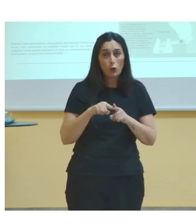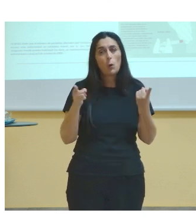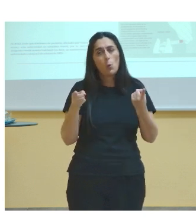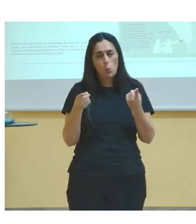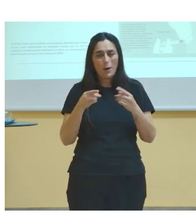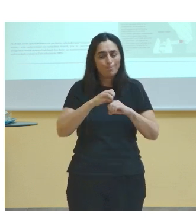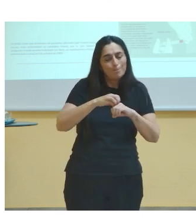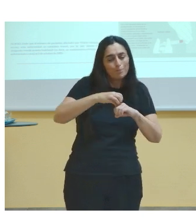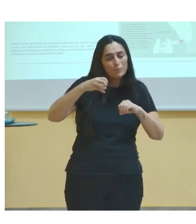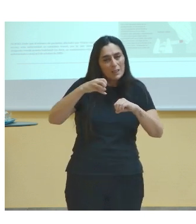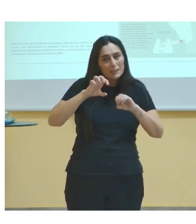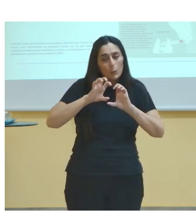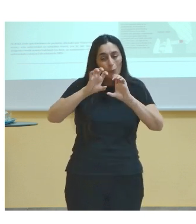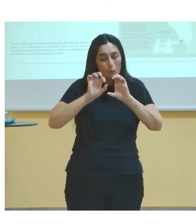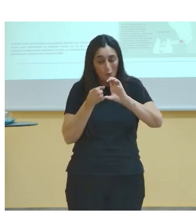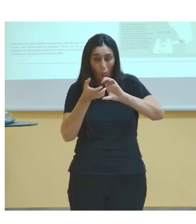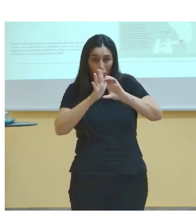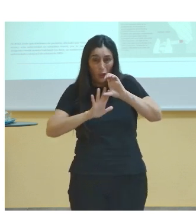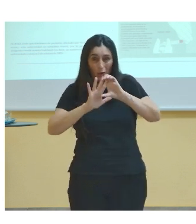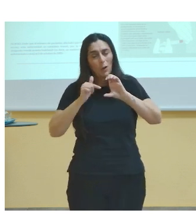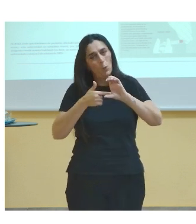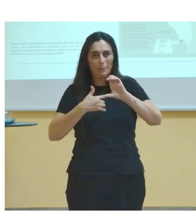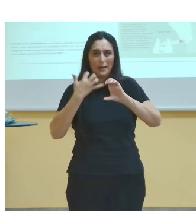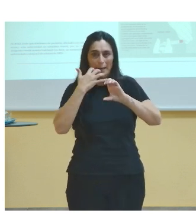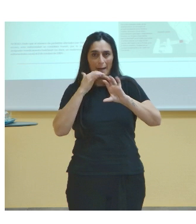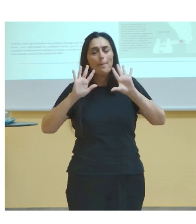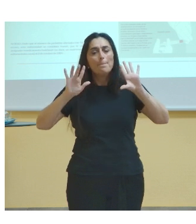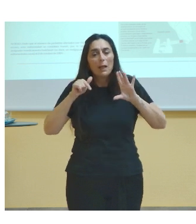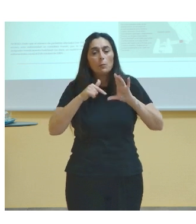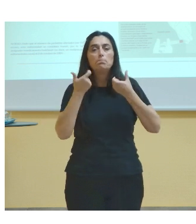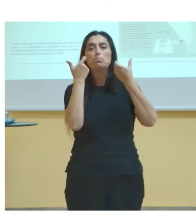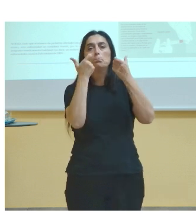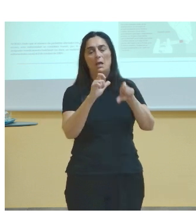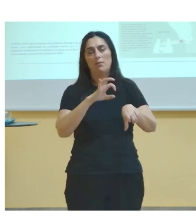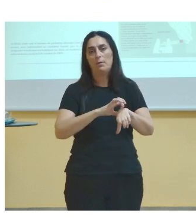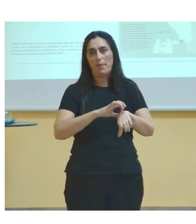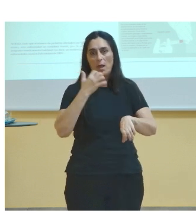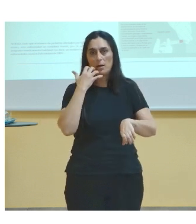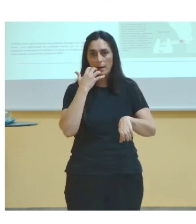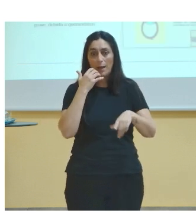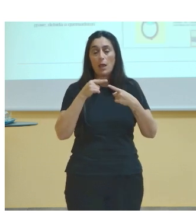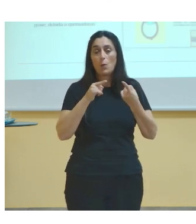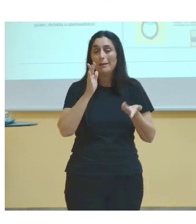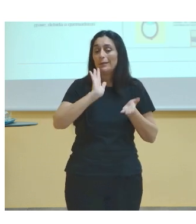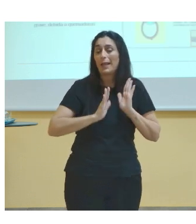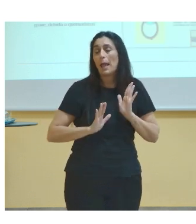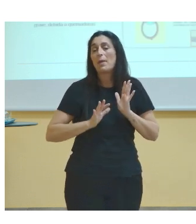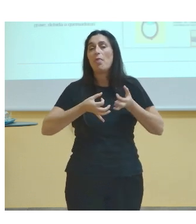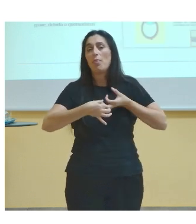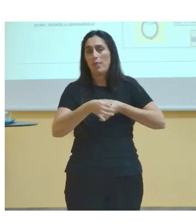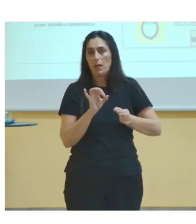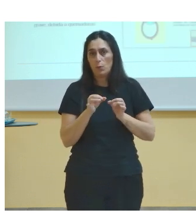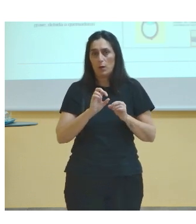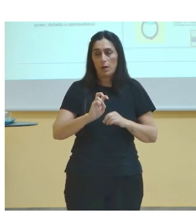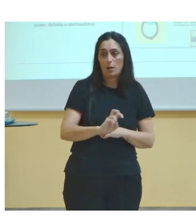raras, entonces bueno, se considera en su totalidad como un tema raro. La terapia celular, y luego lo